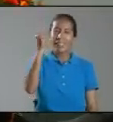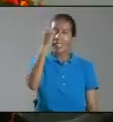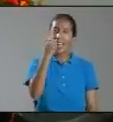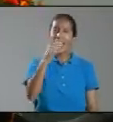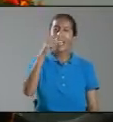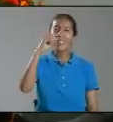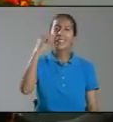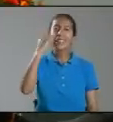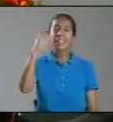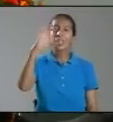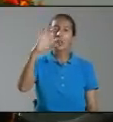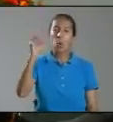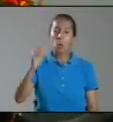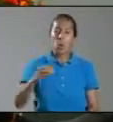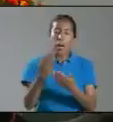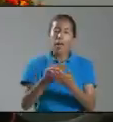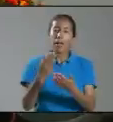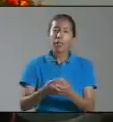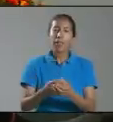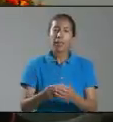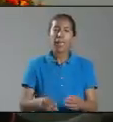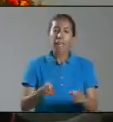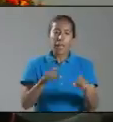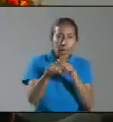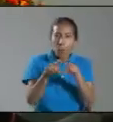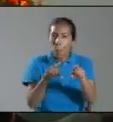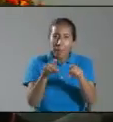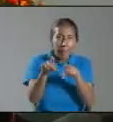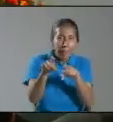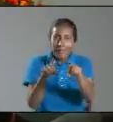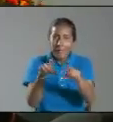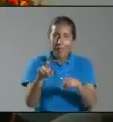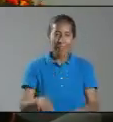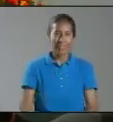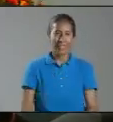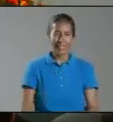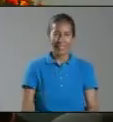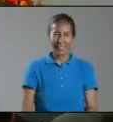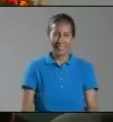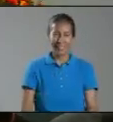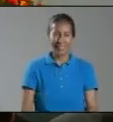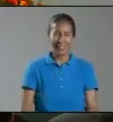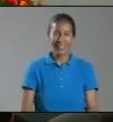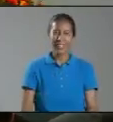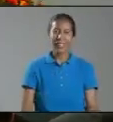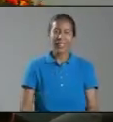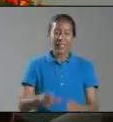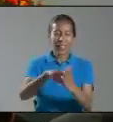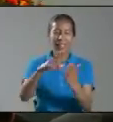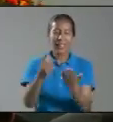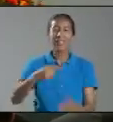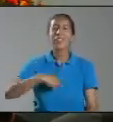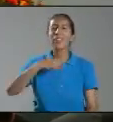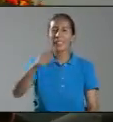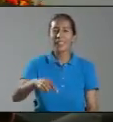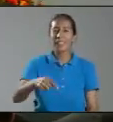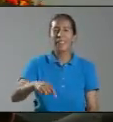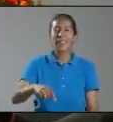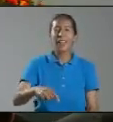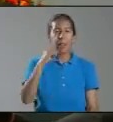era de la competencia. Y el libro que estaba leyendo era apócrifo.